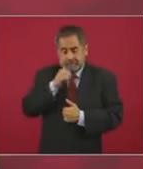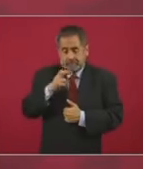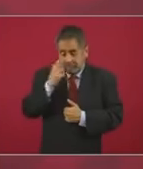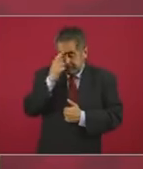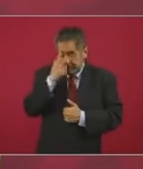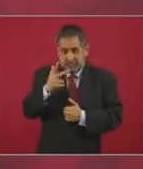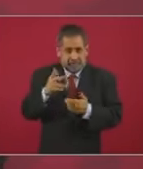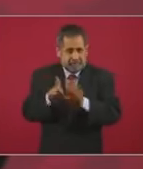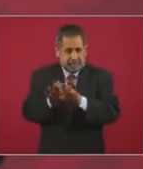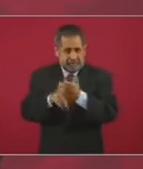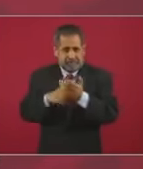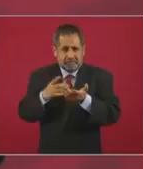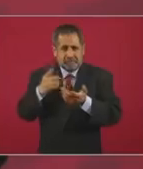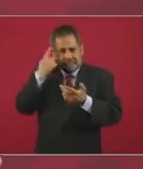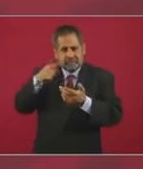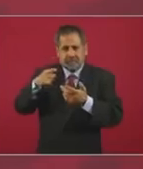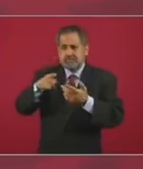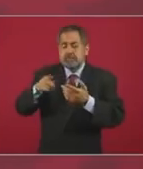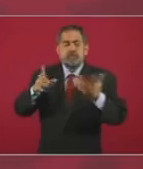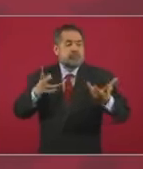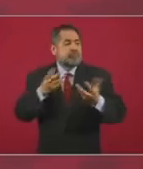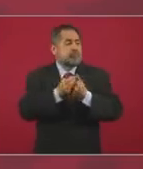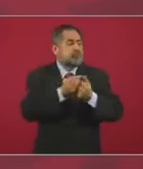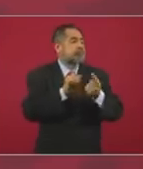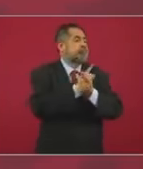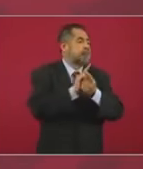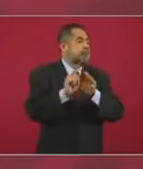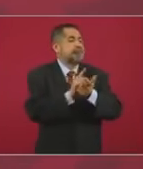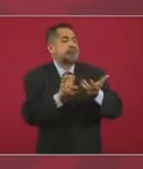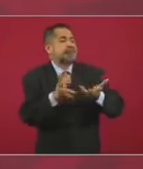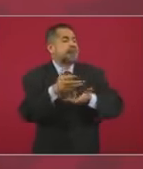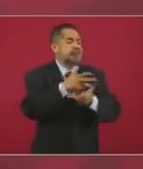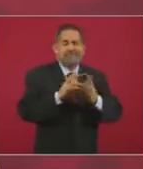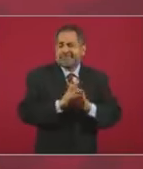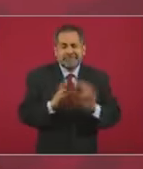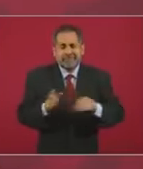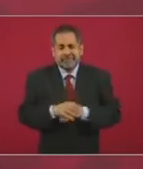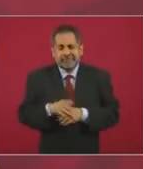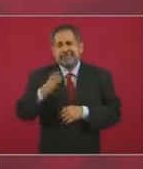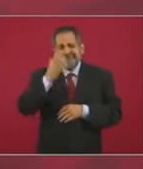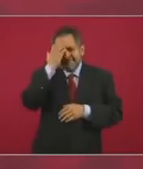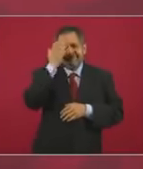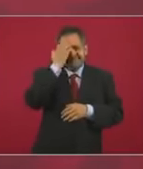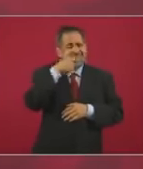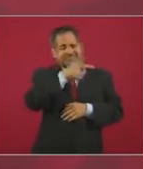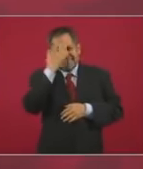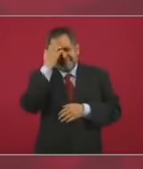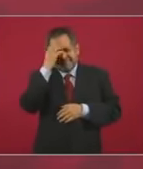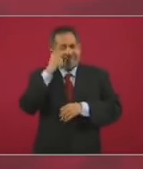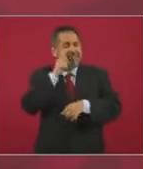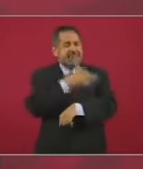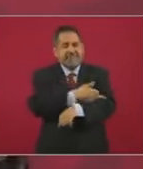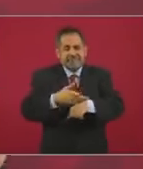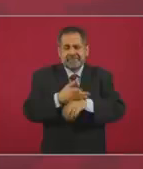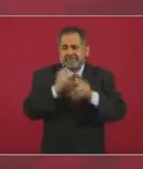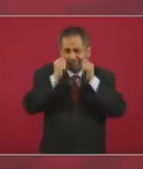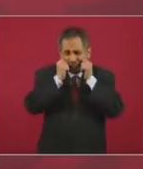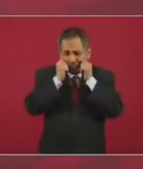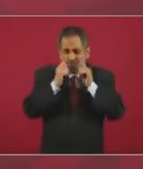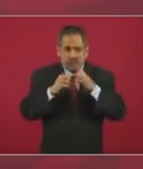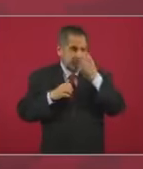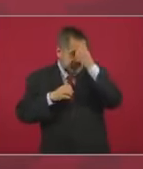casa para evitar reunirse con otras personas. No importa si son conocidas, conocidos, si son familiares o son